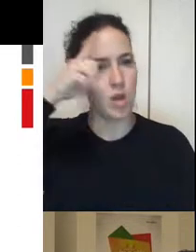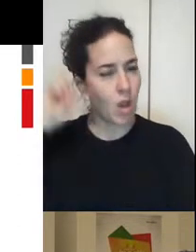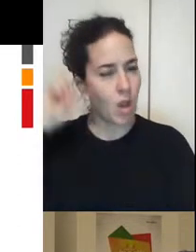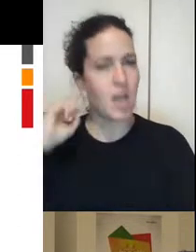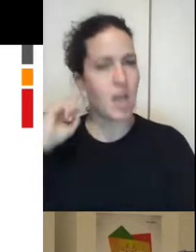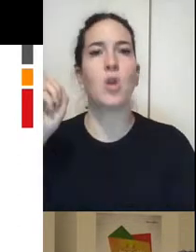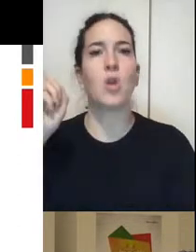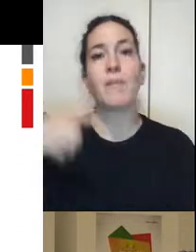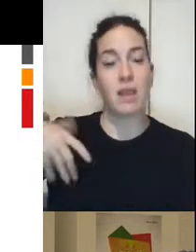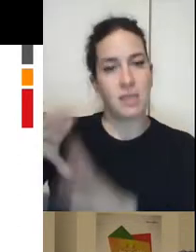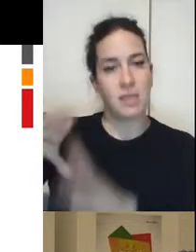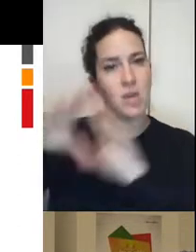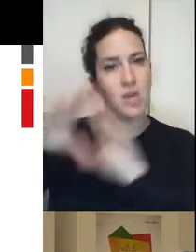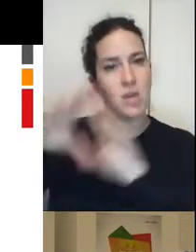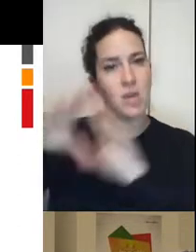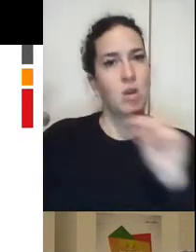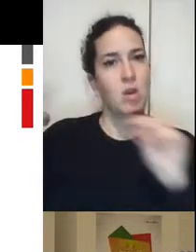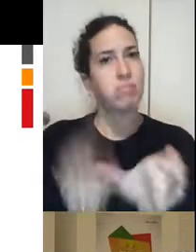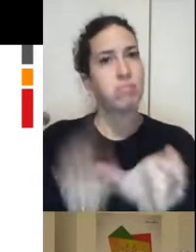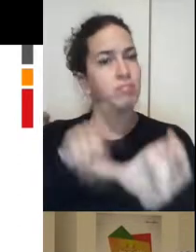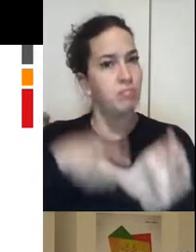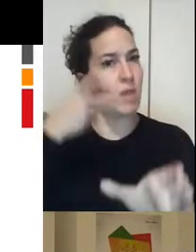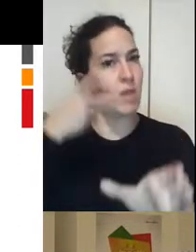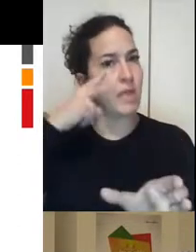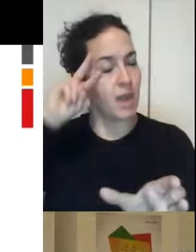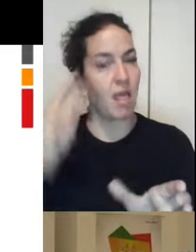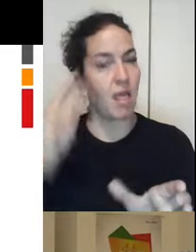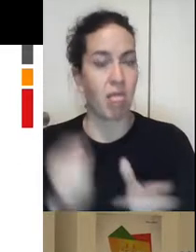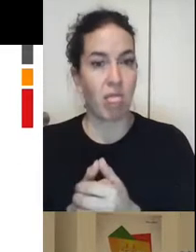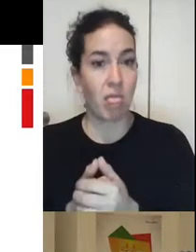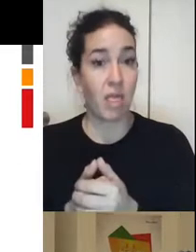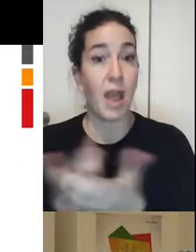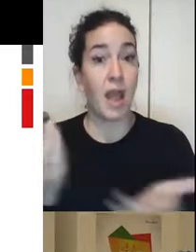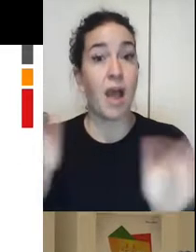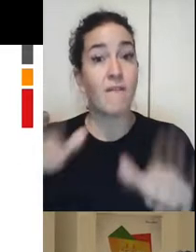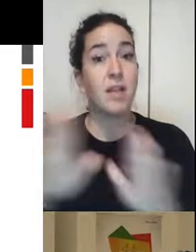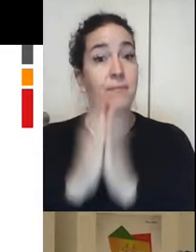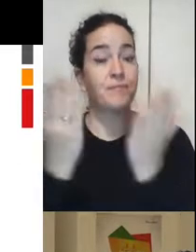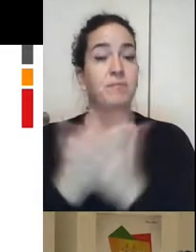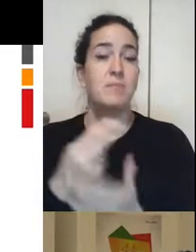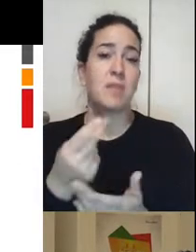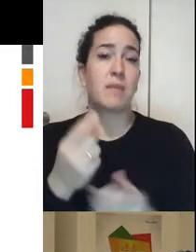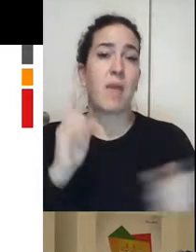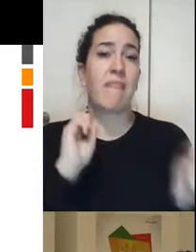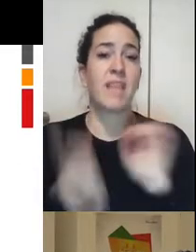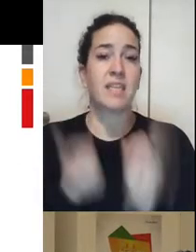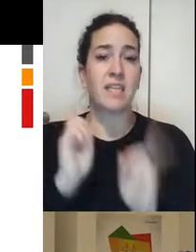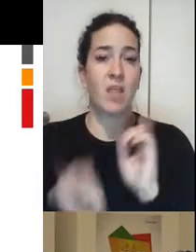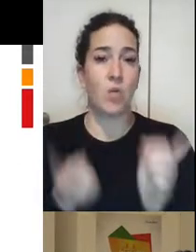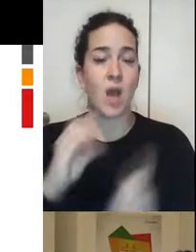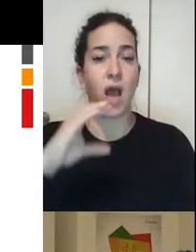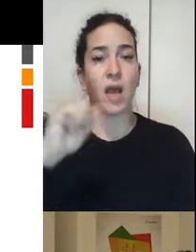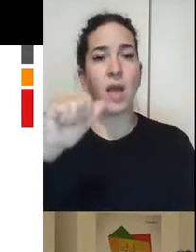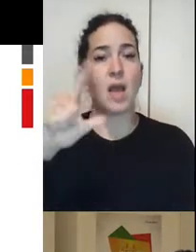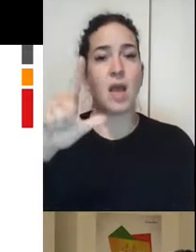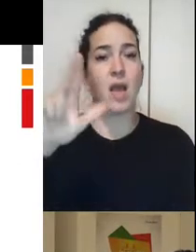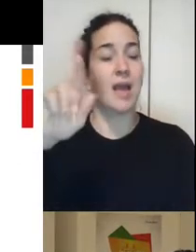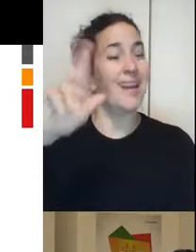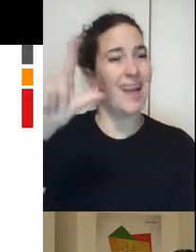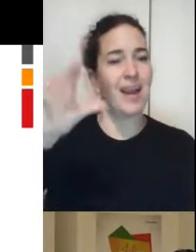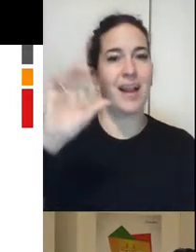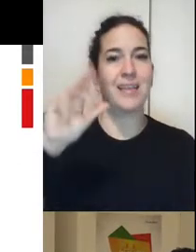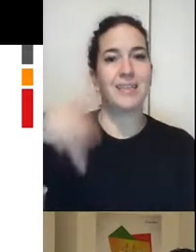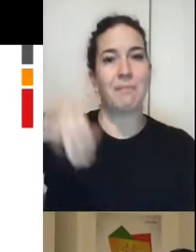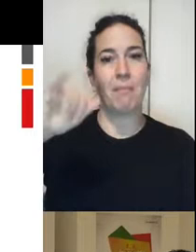que se han sumado a esta experiencia y que nos dan esta obra, que es La dictadura, Carl Schmitt, 100 años después, Lecturas críticas 100